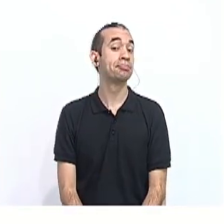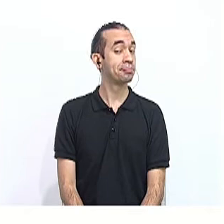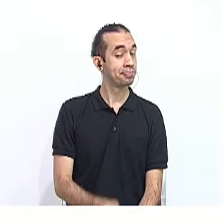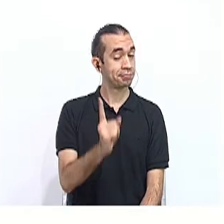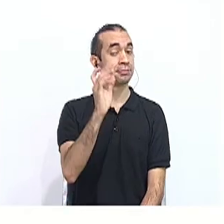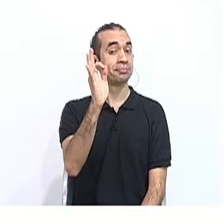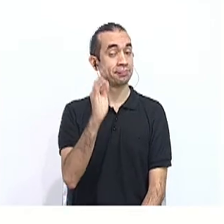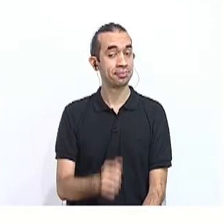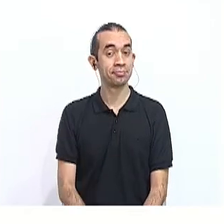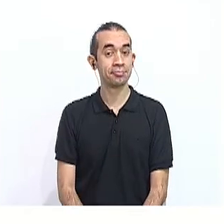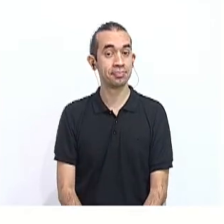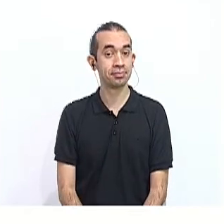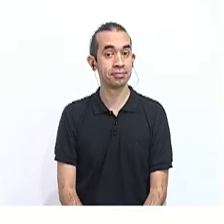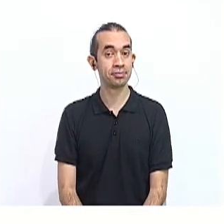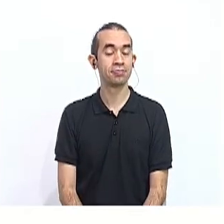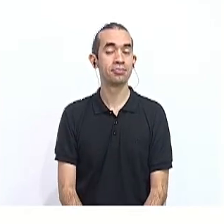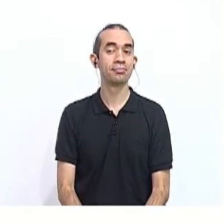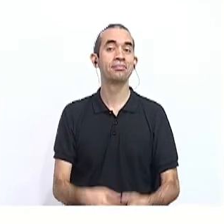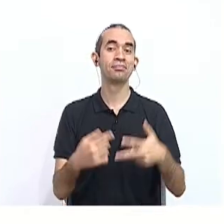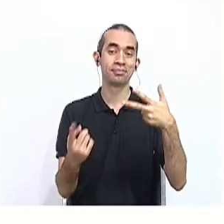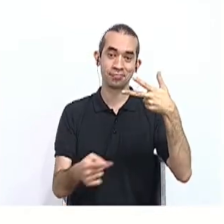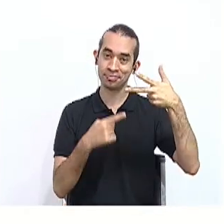Muy bien, opción